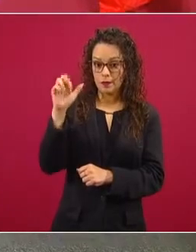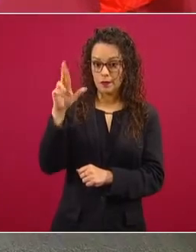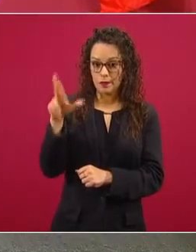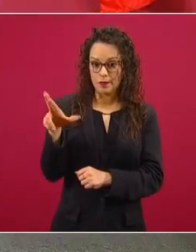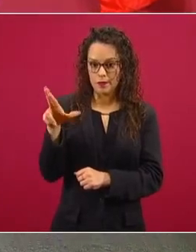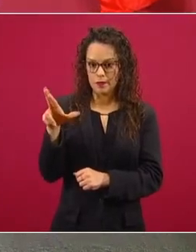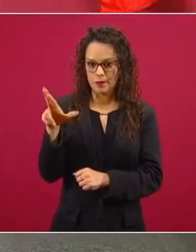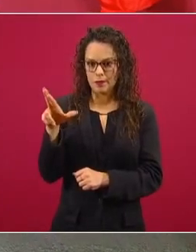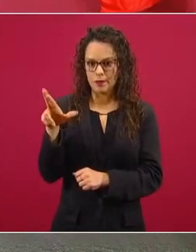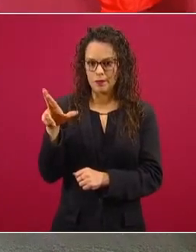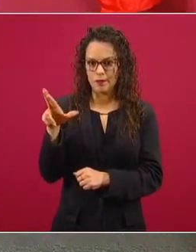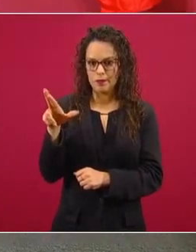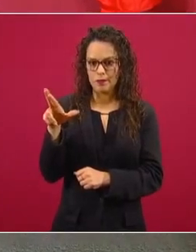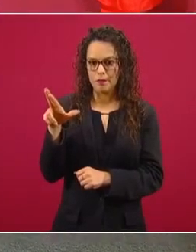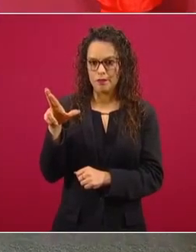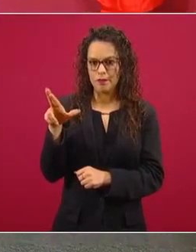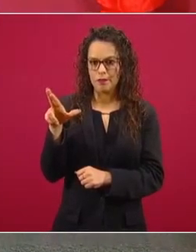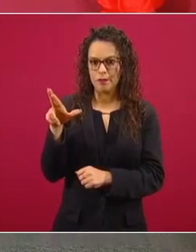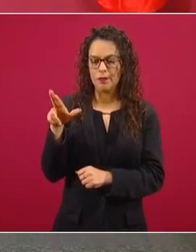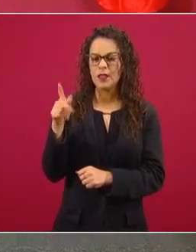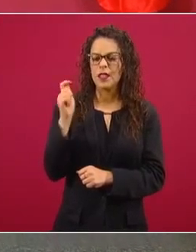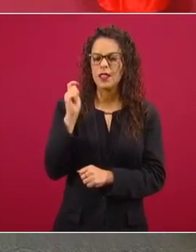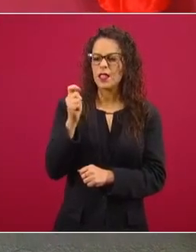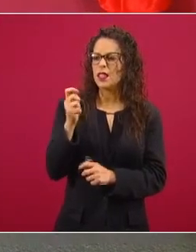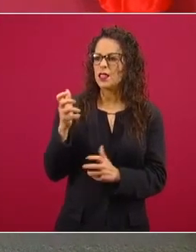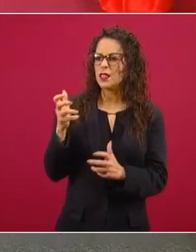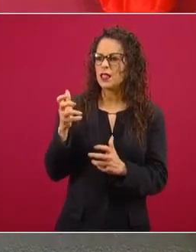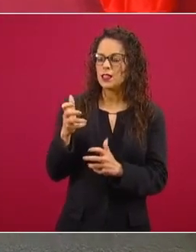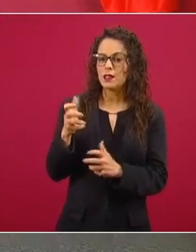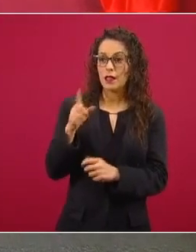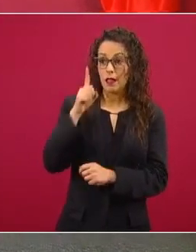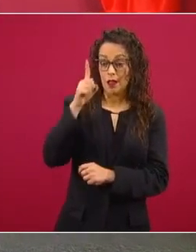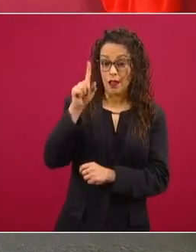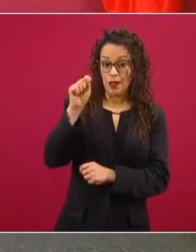lleva a cabo una masacre en Tepic.